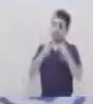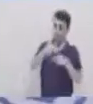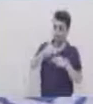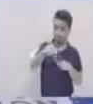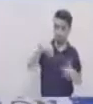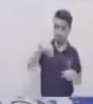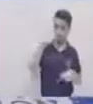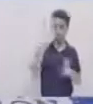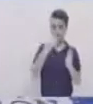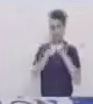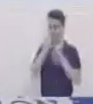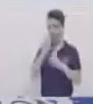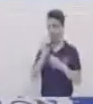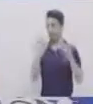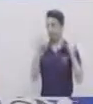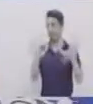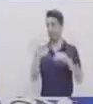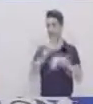trabajo de piques,